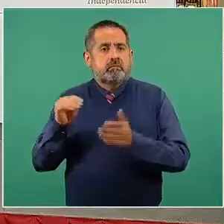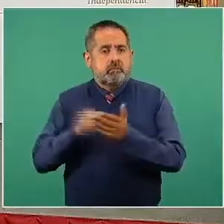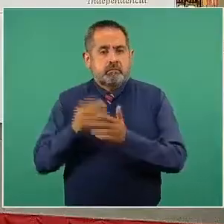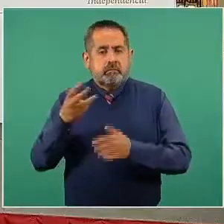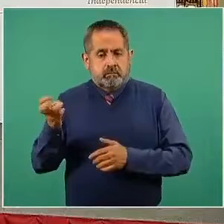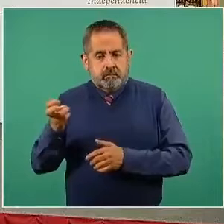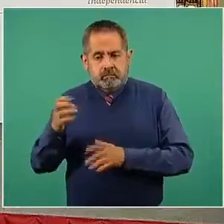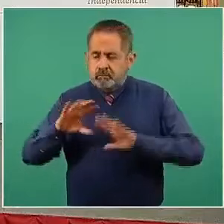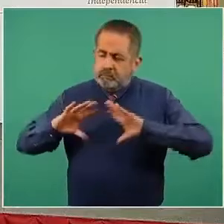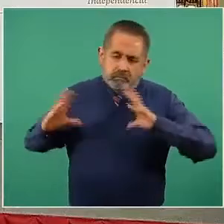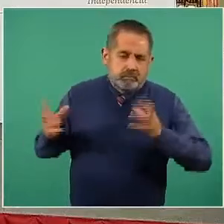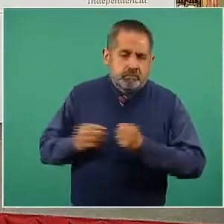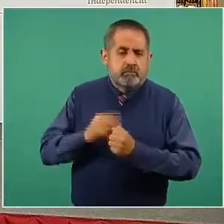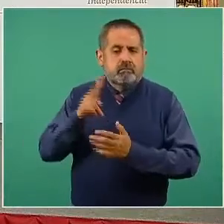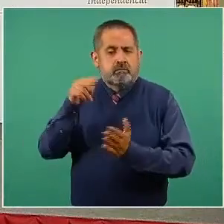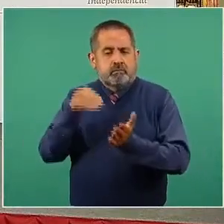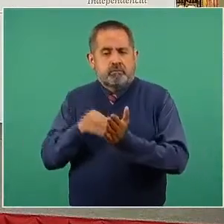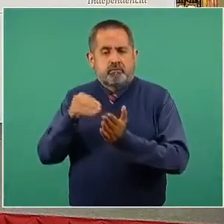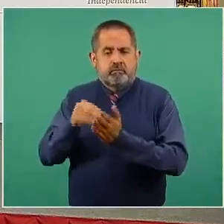709.300 para un total de